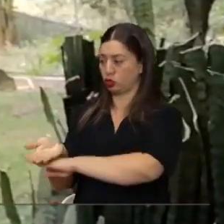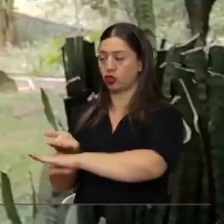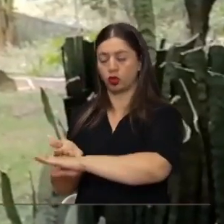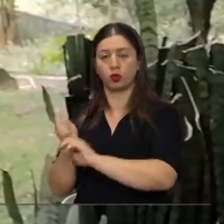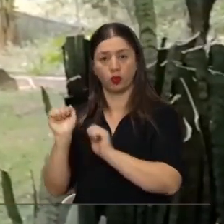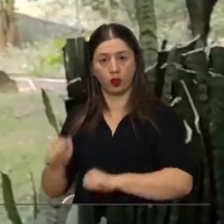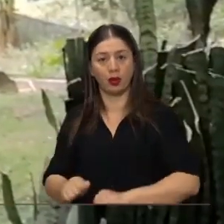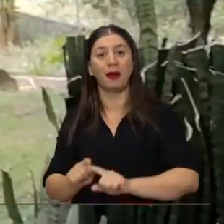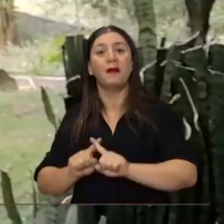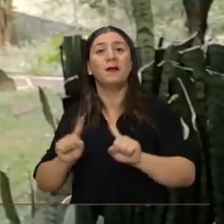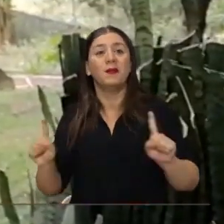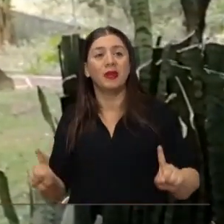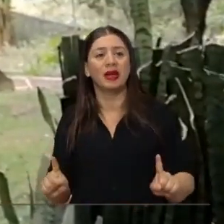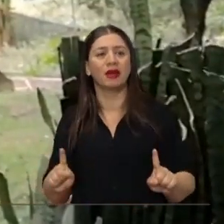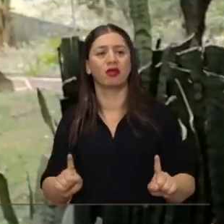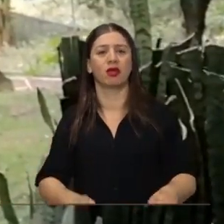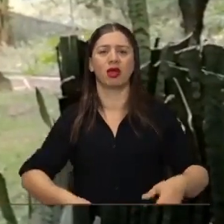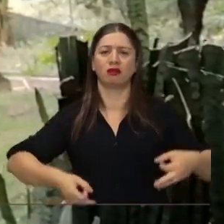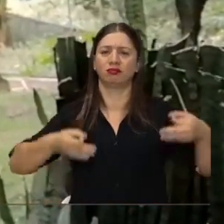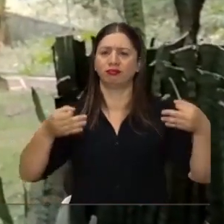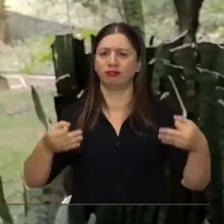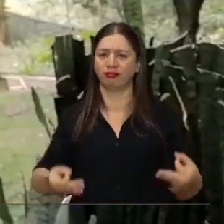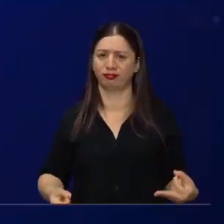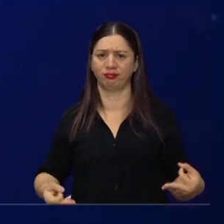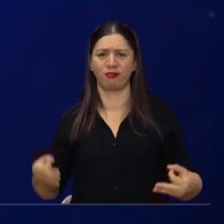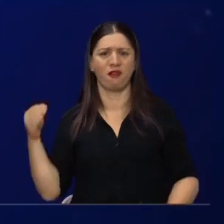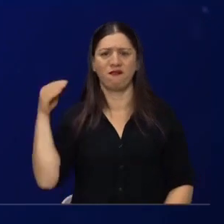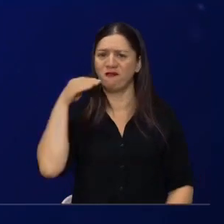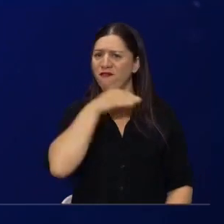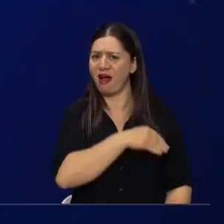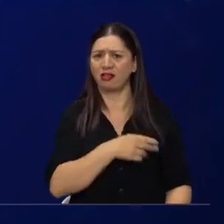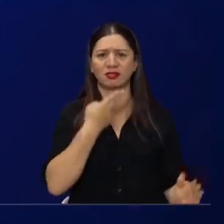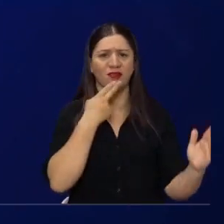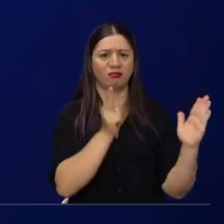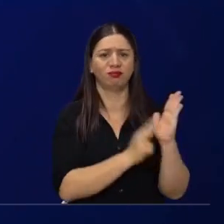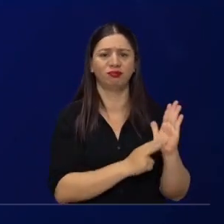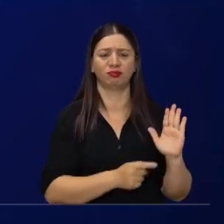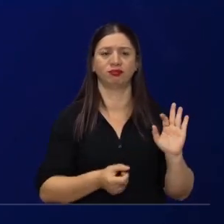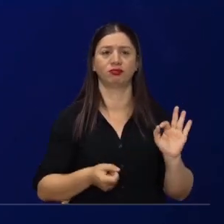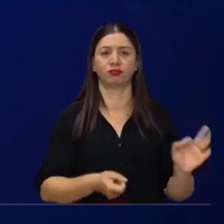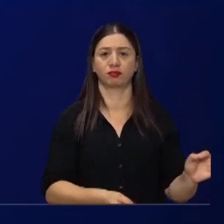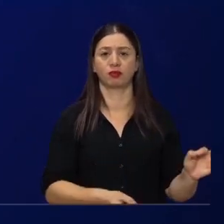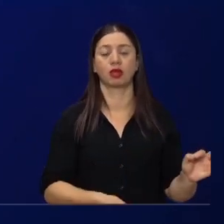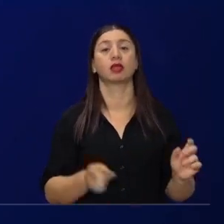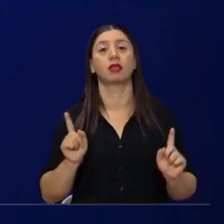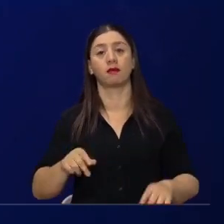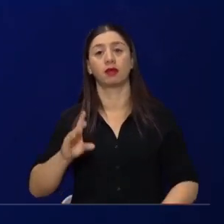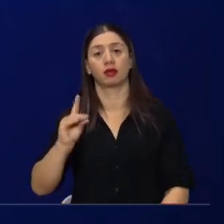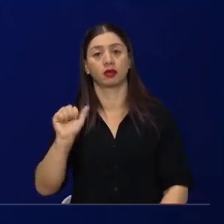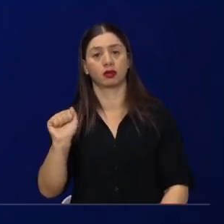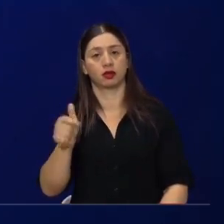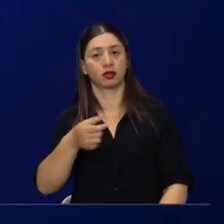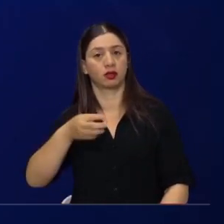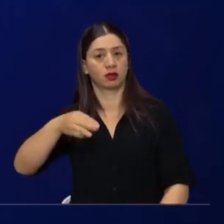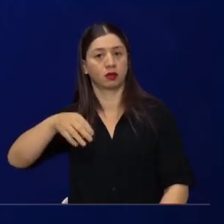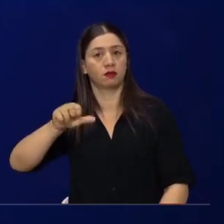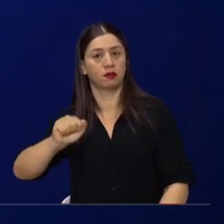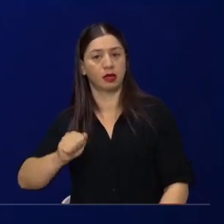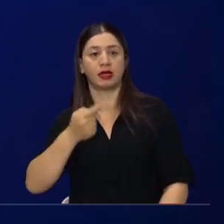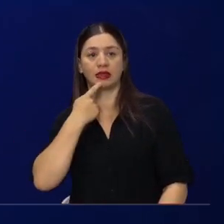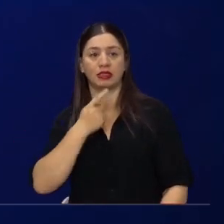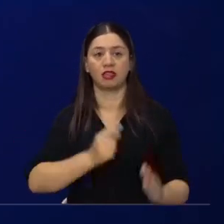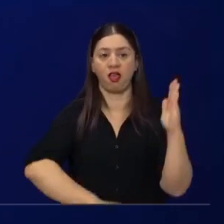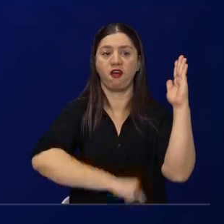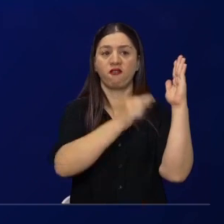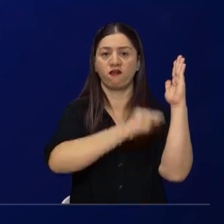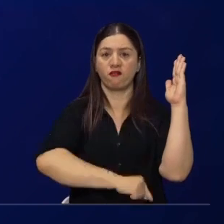en comunicaciones absolutamente falsas. Además, la autoridad ambiental explicó que el oficio cuenta con la firma de